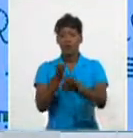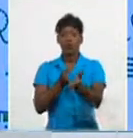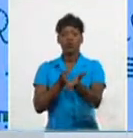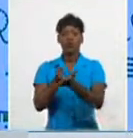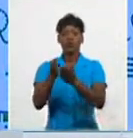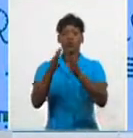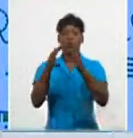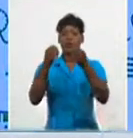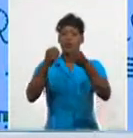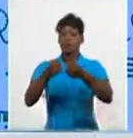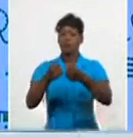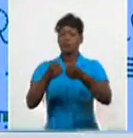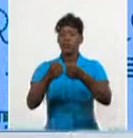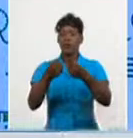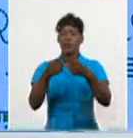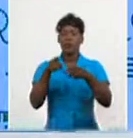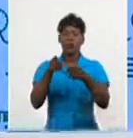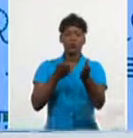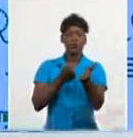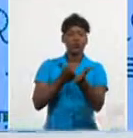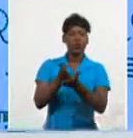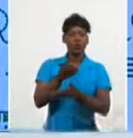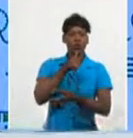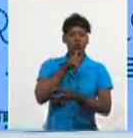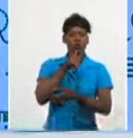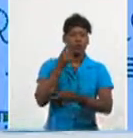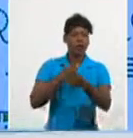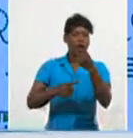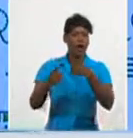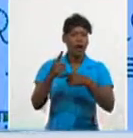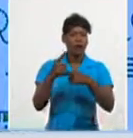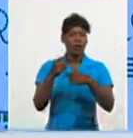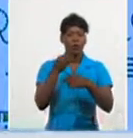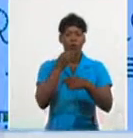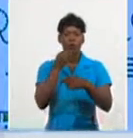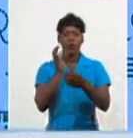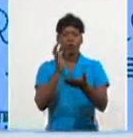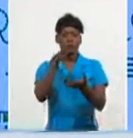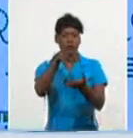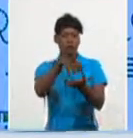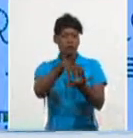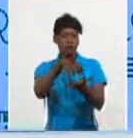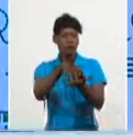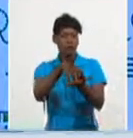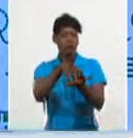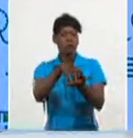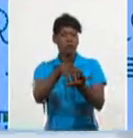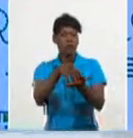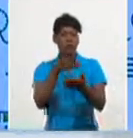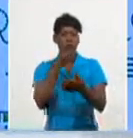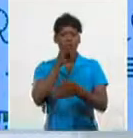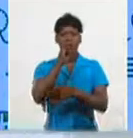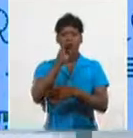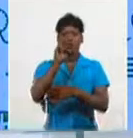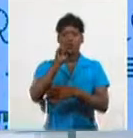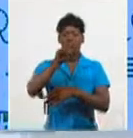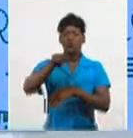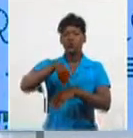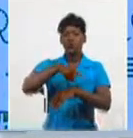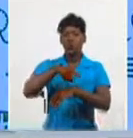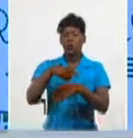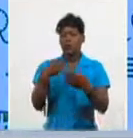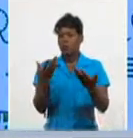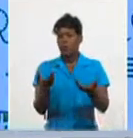esos casos sospechosos que no pueden permanecer en los centros de aislamiento más de 72 horas. Fin de la cita.